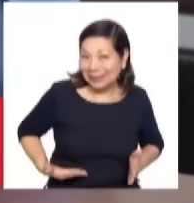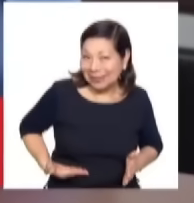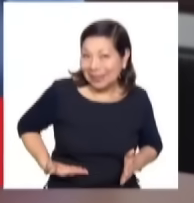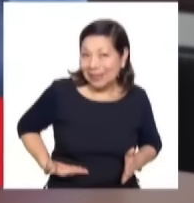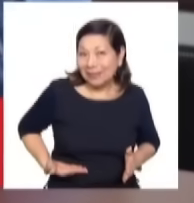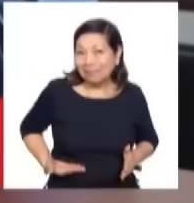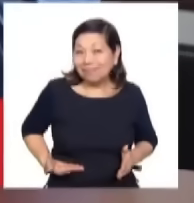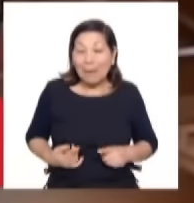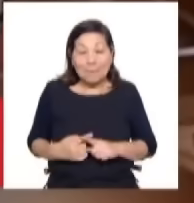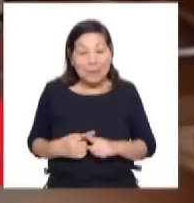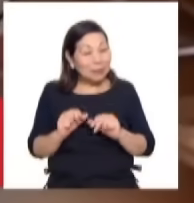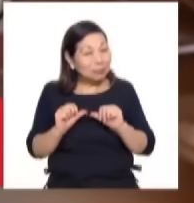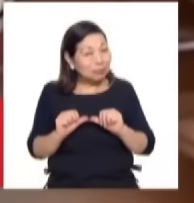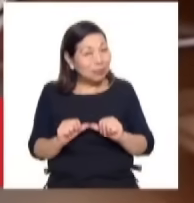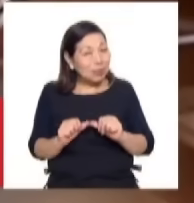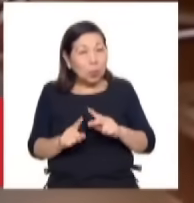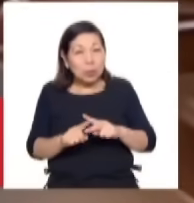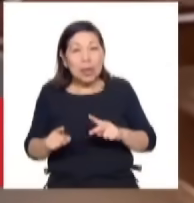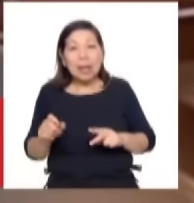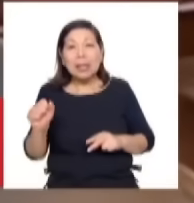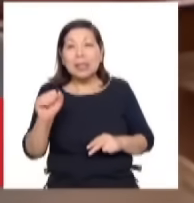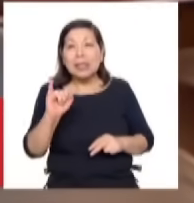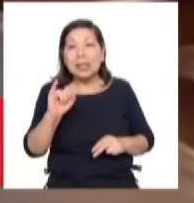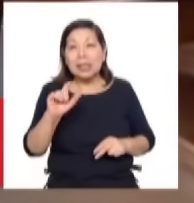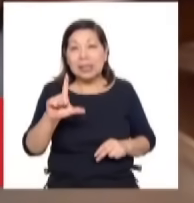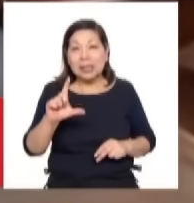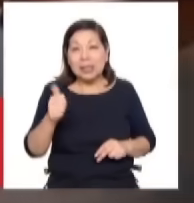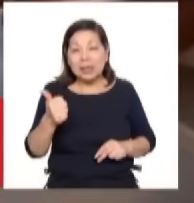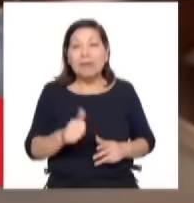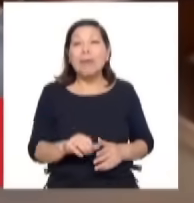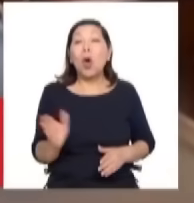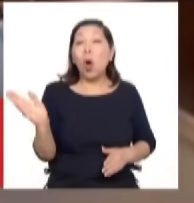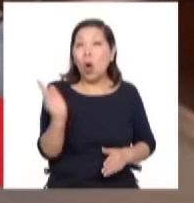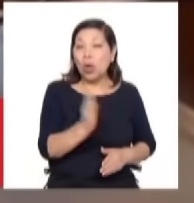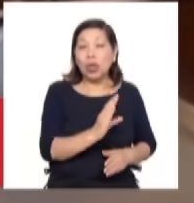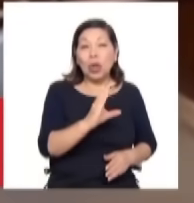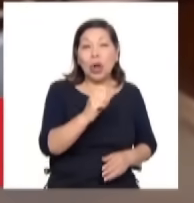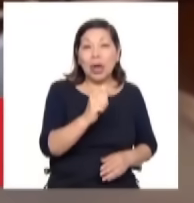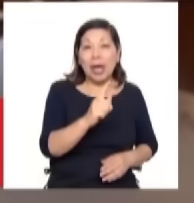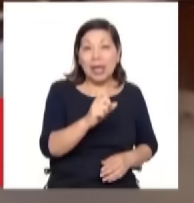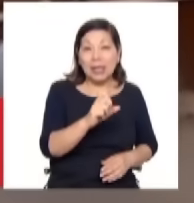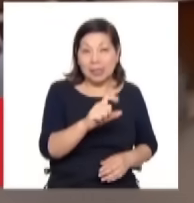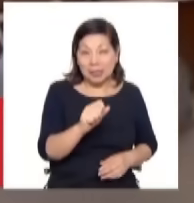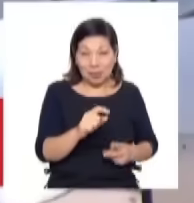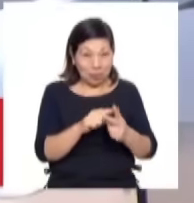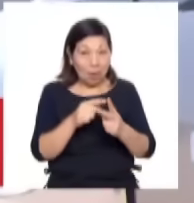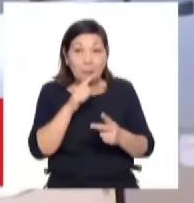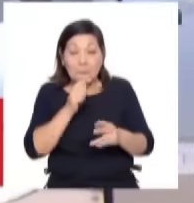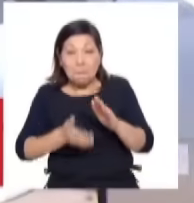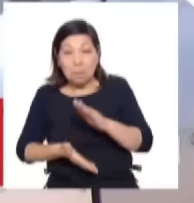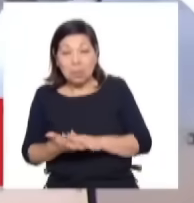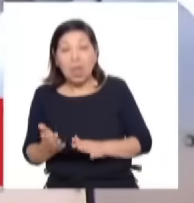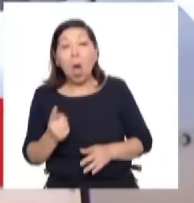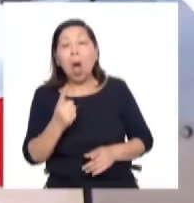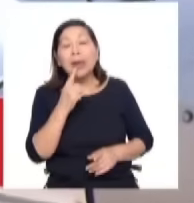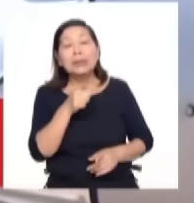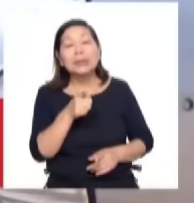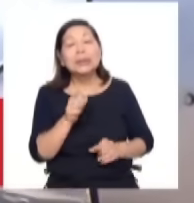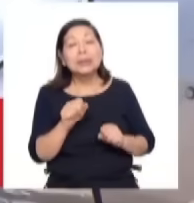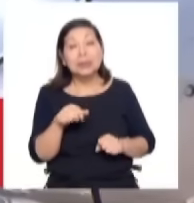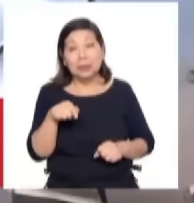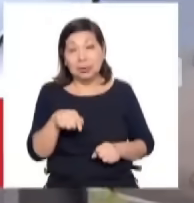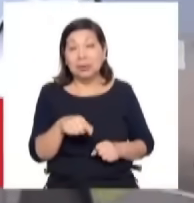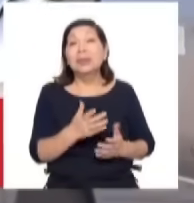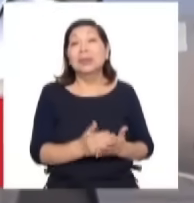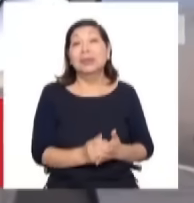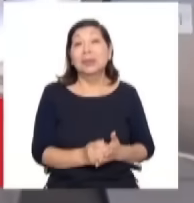red criminal permanecen prófugos Juan Silva y Gianmarco Castillo. Fray Vázquez Castillo se entregó a la policía este